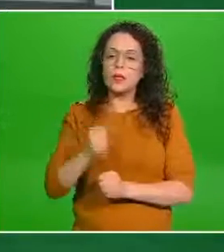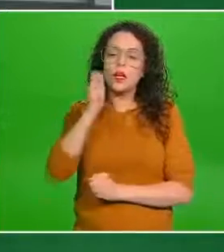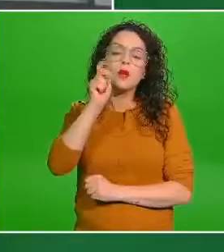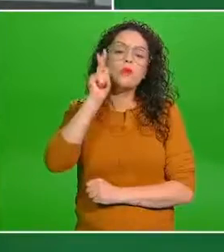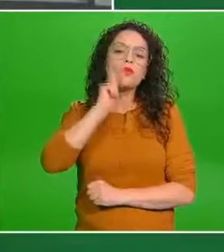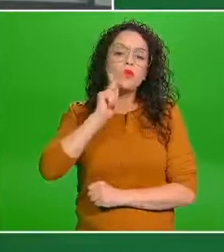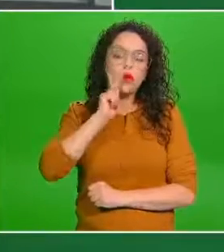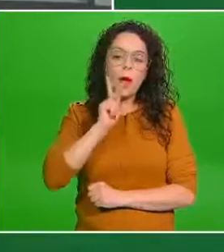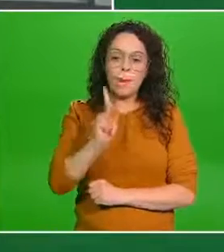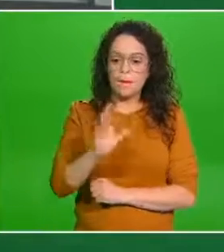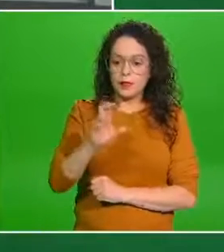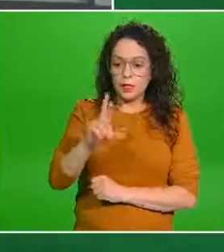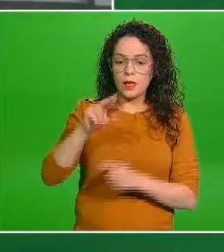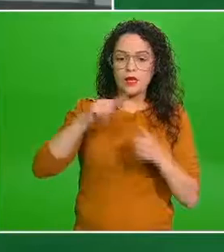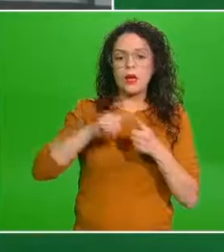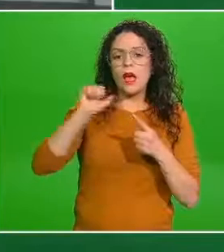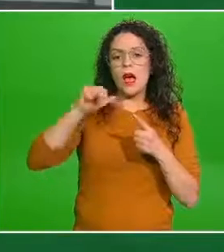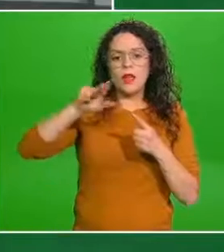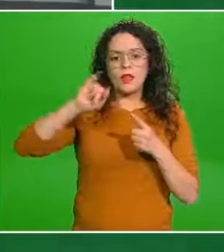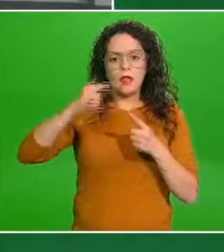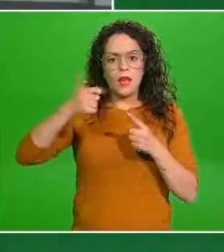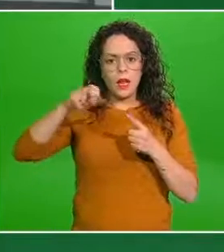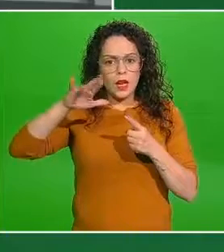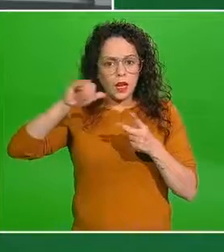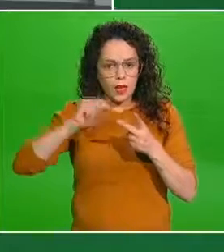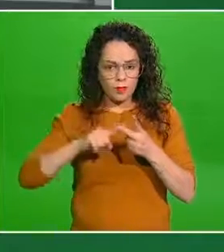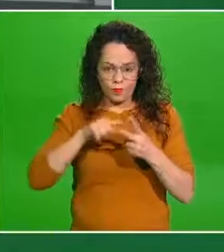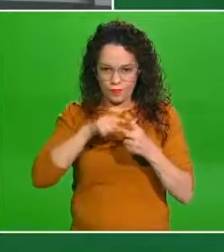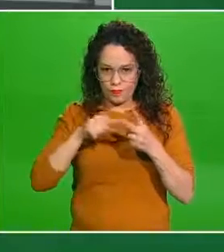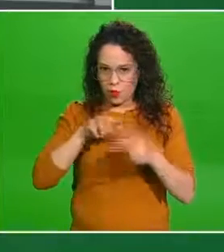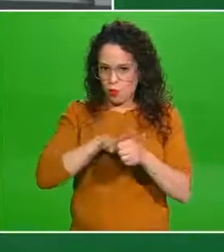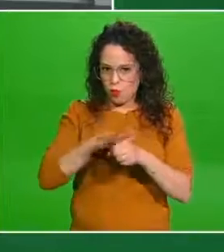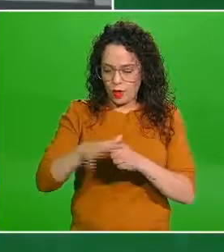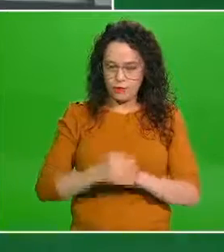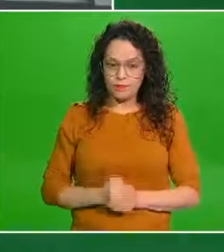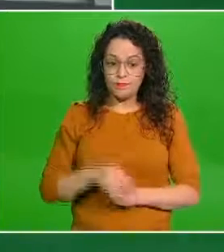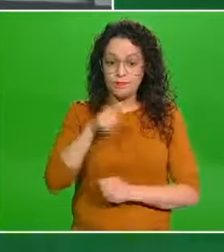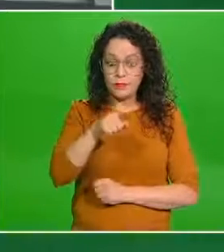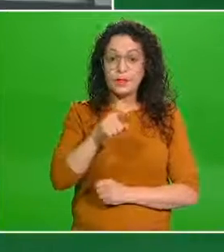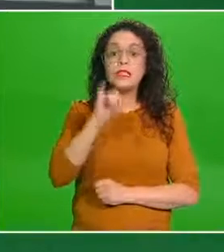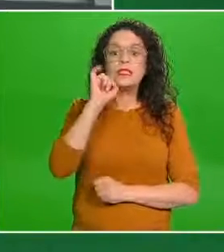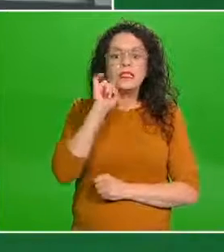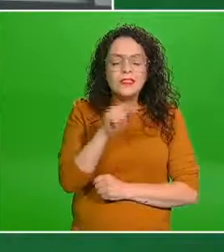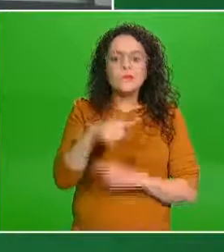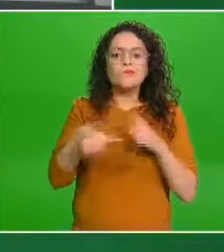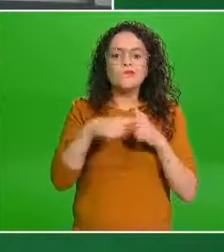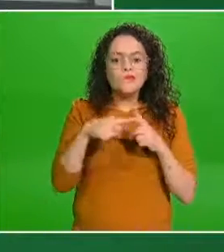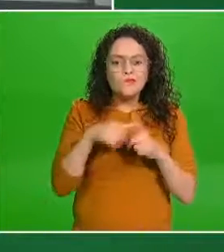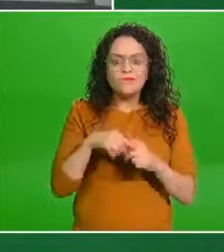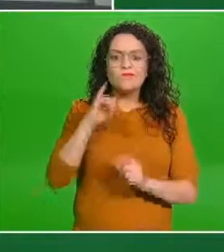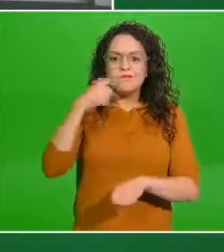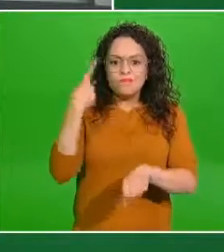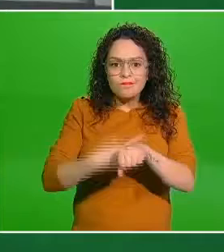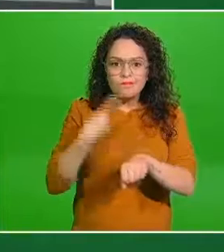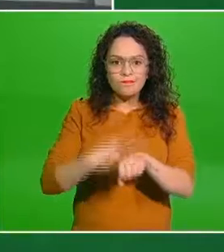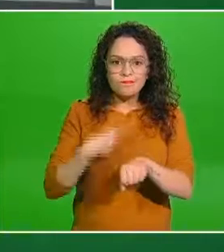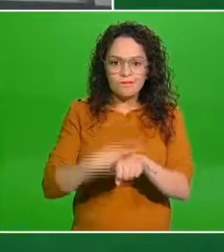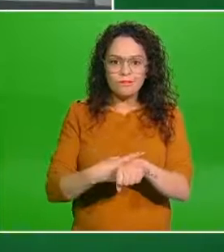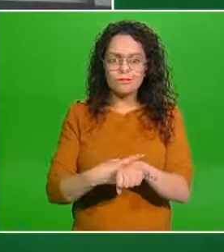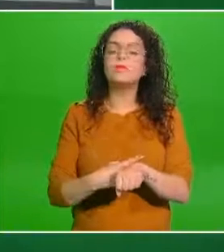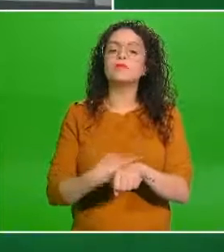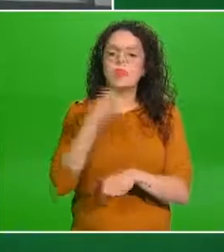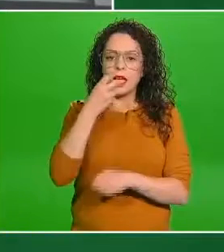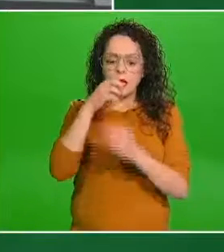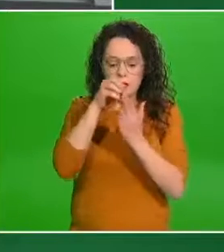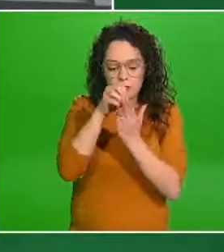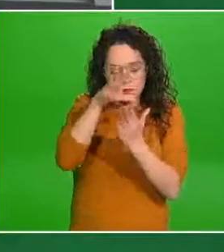o sea de PCR, y esta persona, pues sale positiva. Entonces, yo entro a este cálculo de